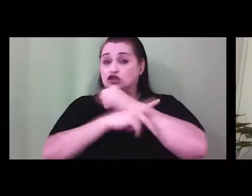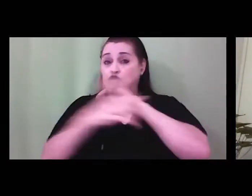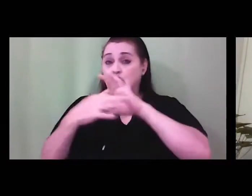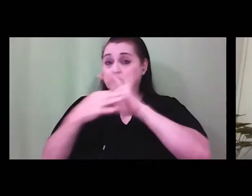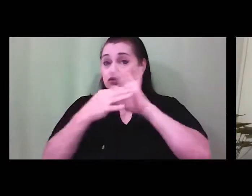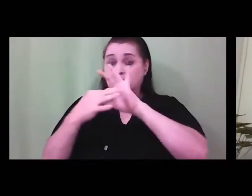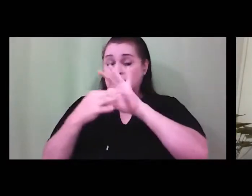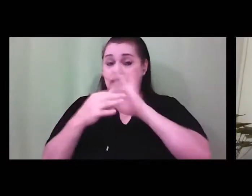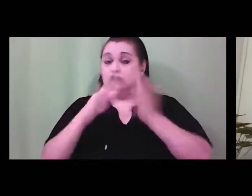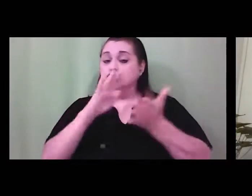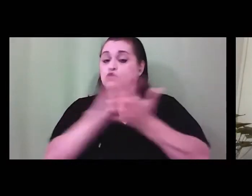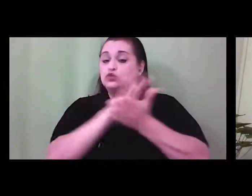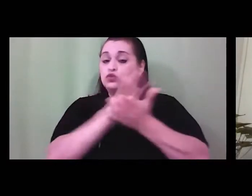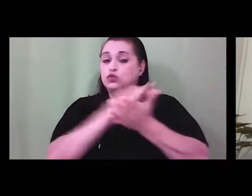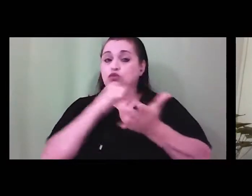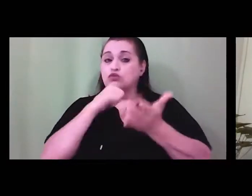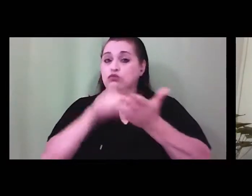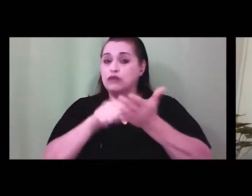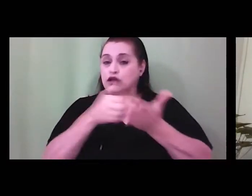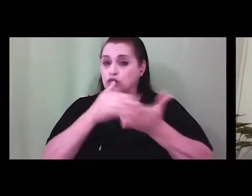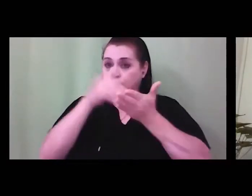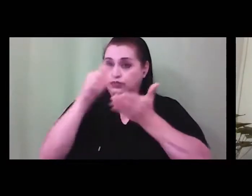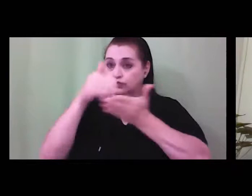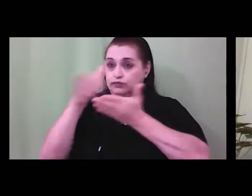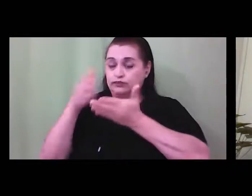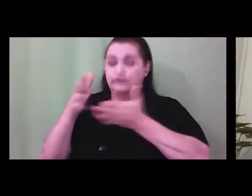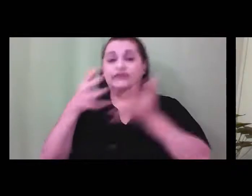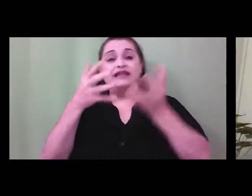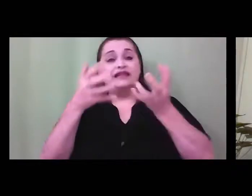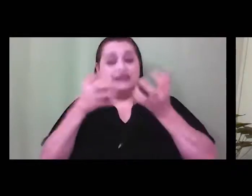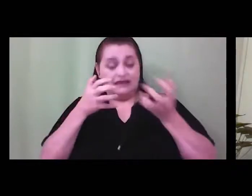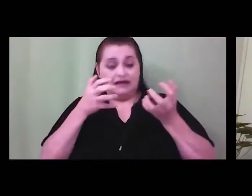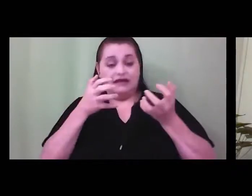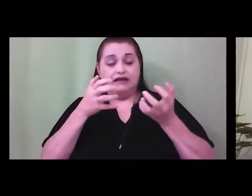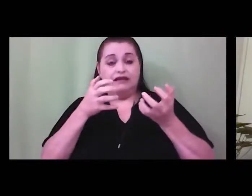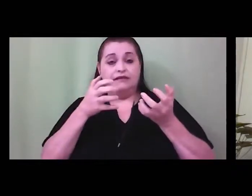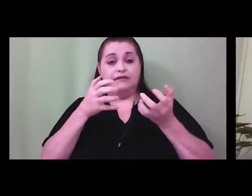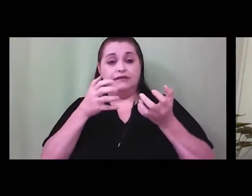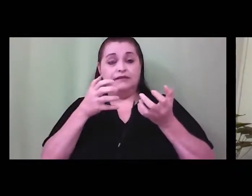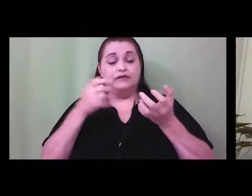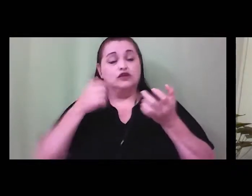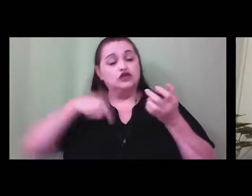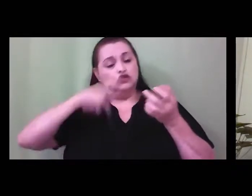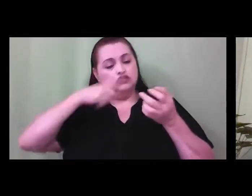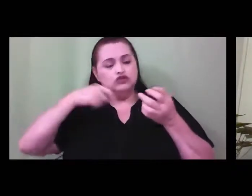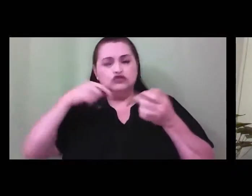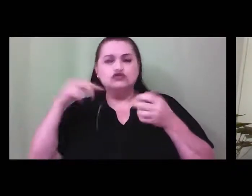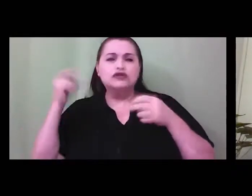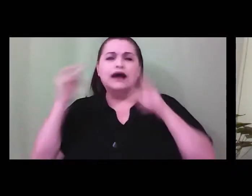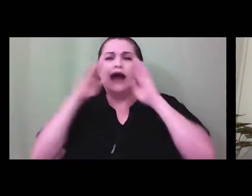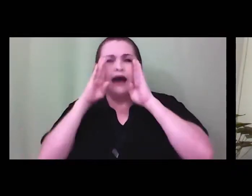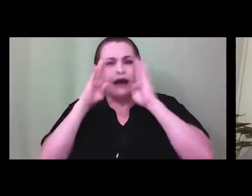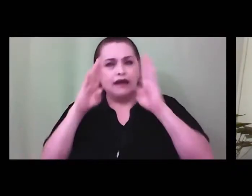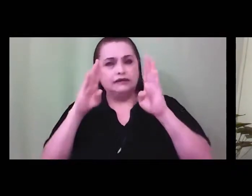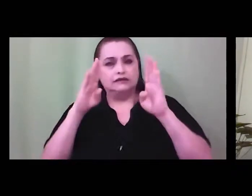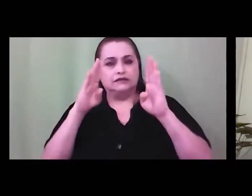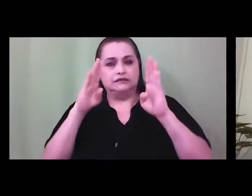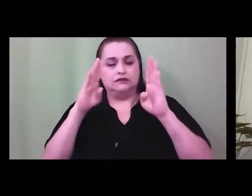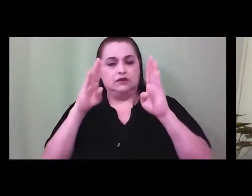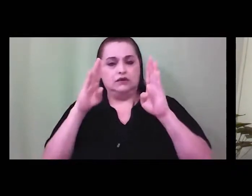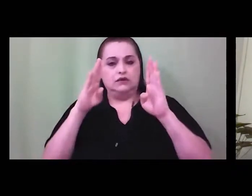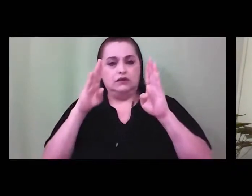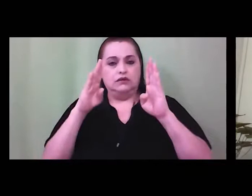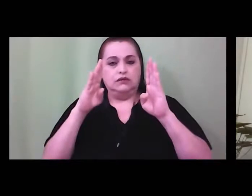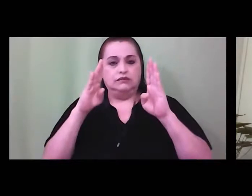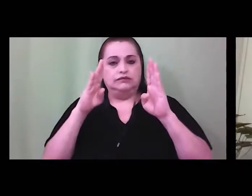manifiesto donde quiere que prestemos mucha atención